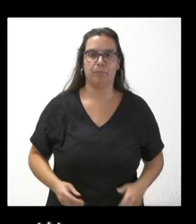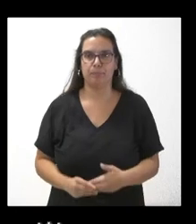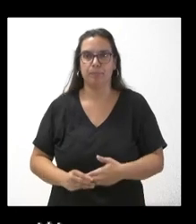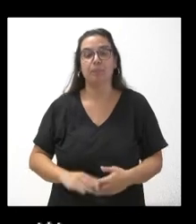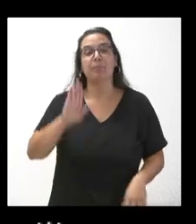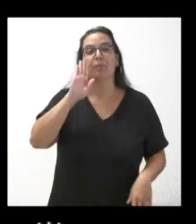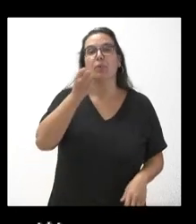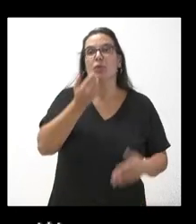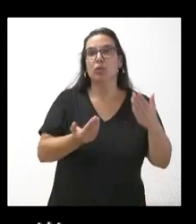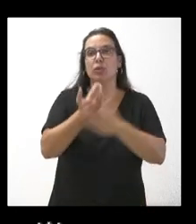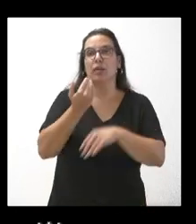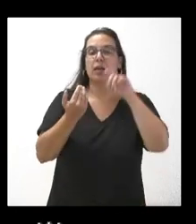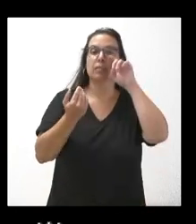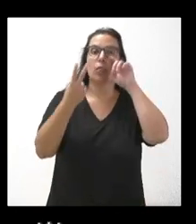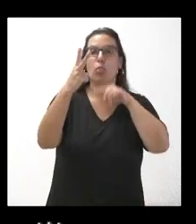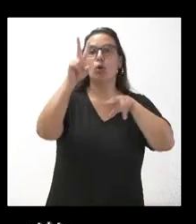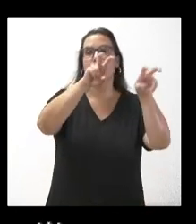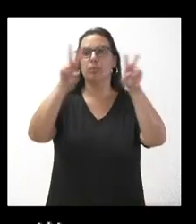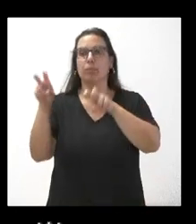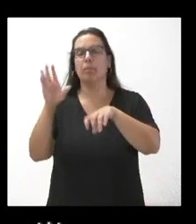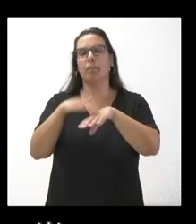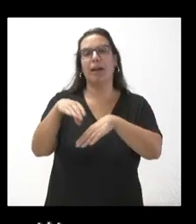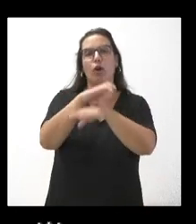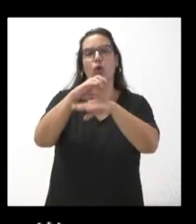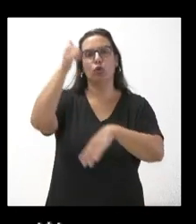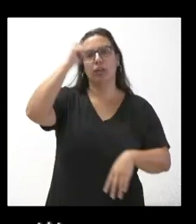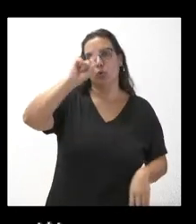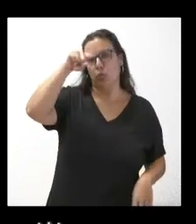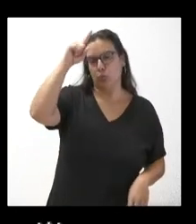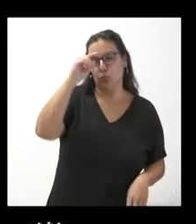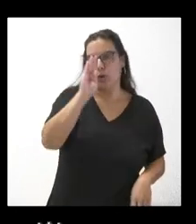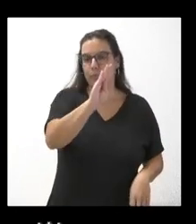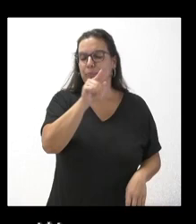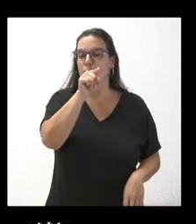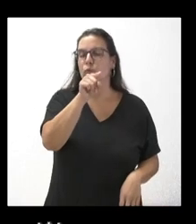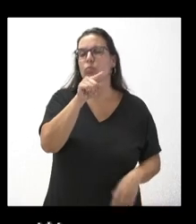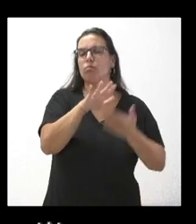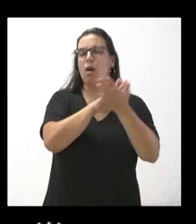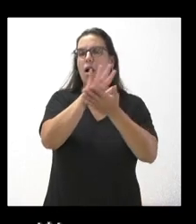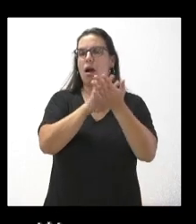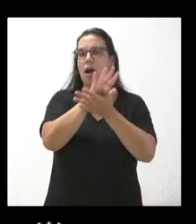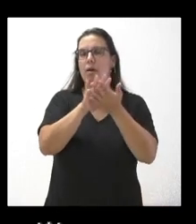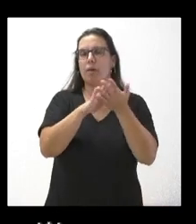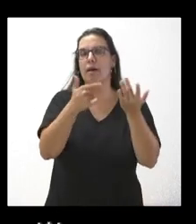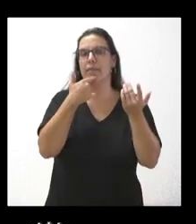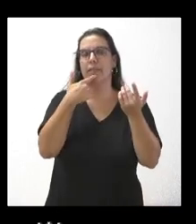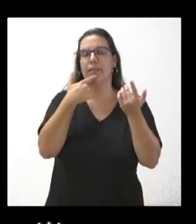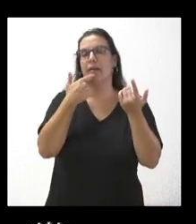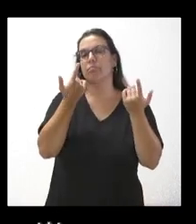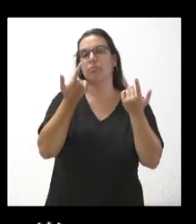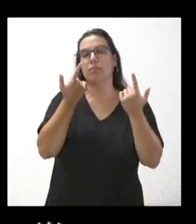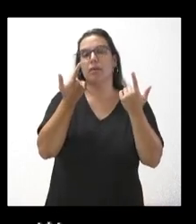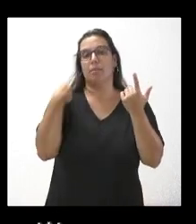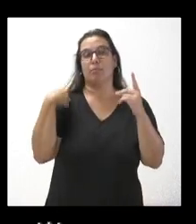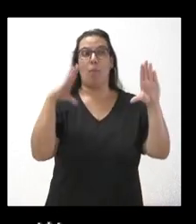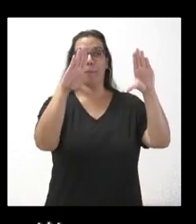días. Dos cuestiones para el consejero de Cultura. Habla, consejero, de que dé un destino final para esa pirámide, que